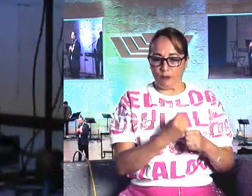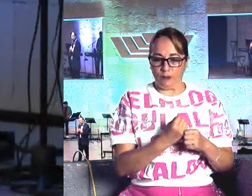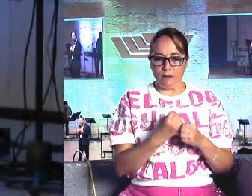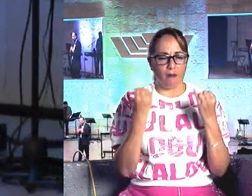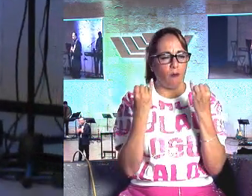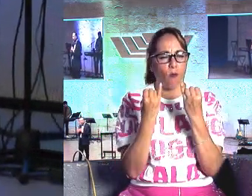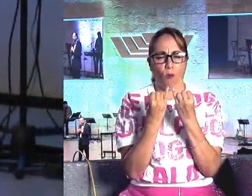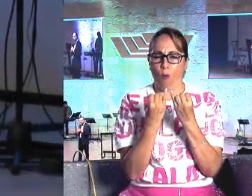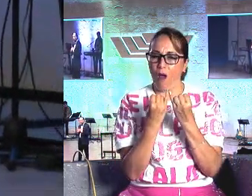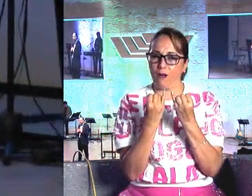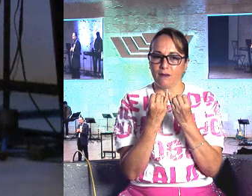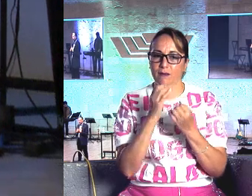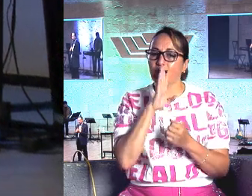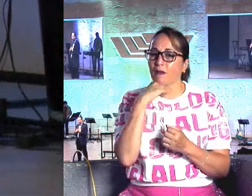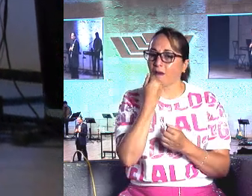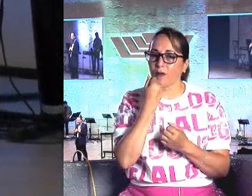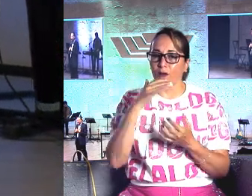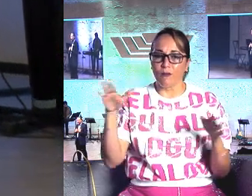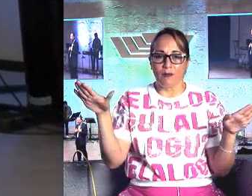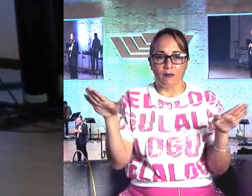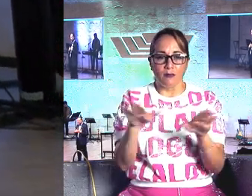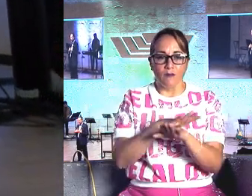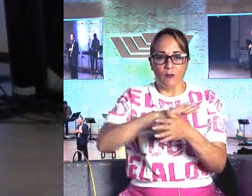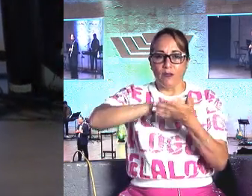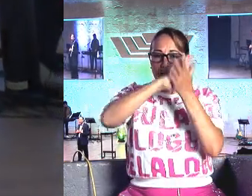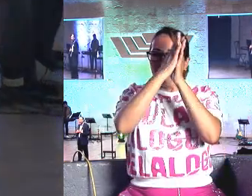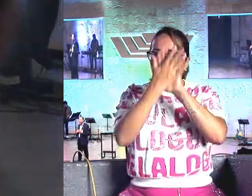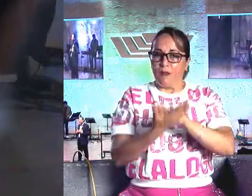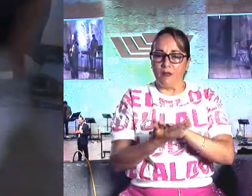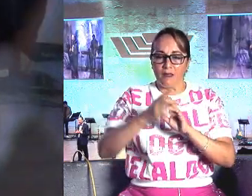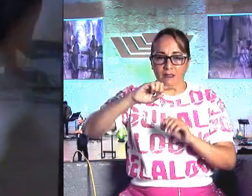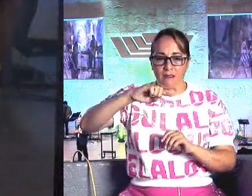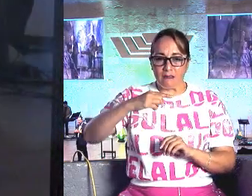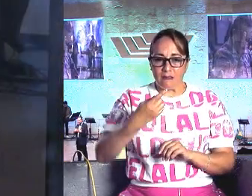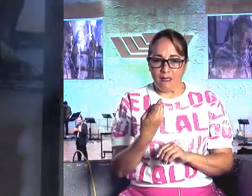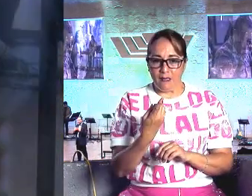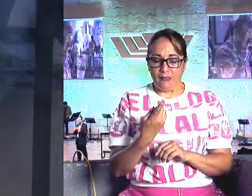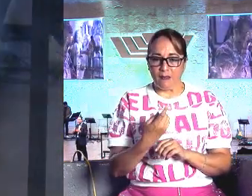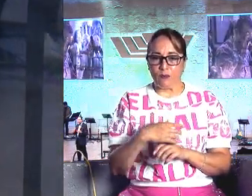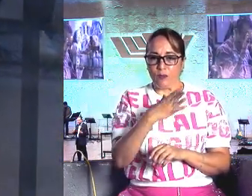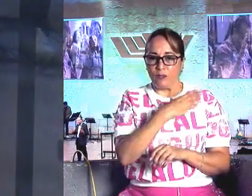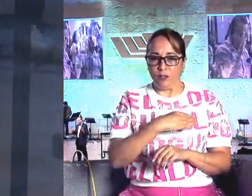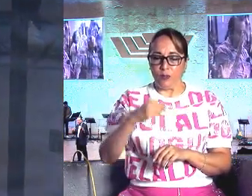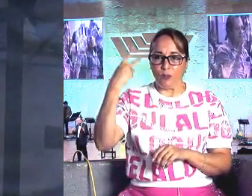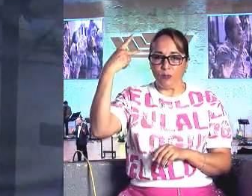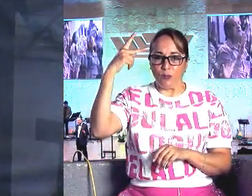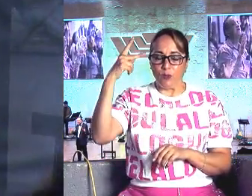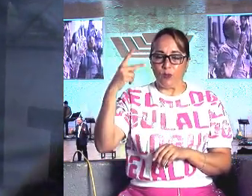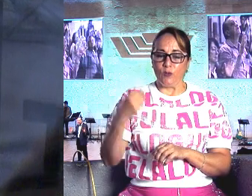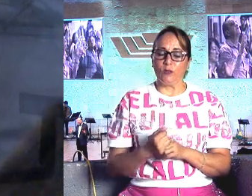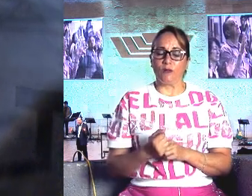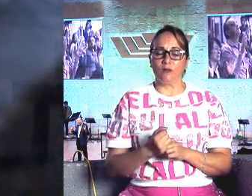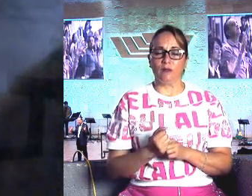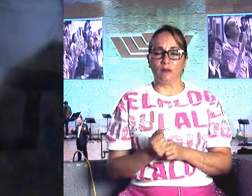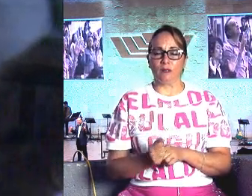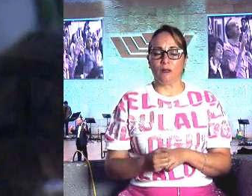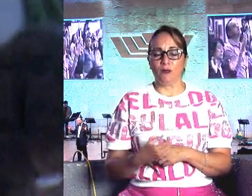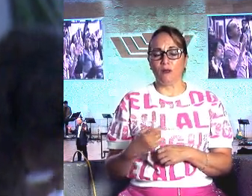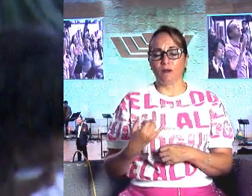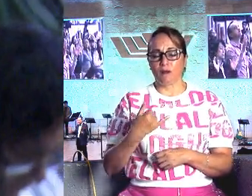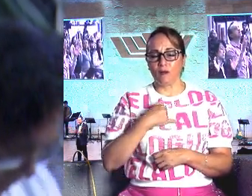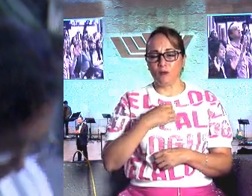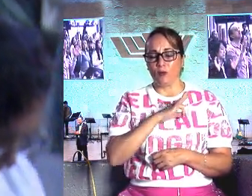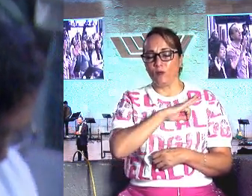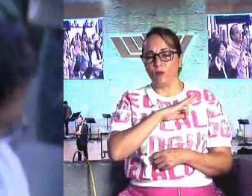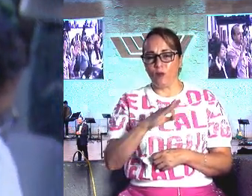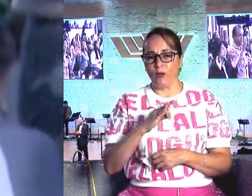mí para yo poder ser también parte de tu iglesia, un ejército poderoso que pueda salir y ganar a otros